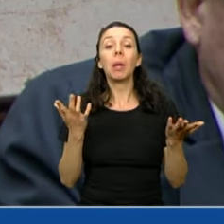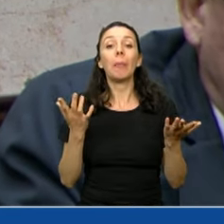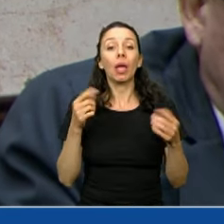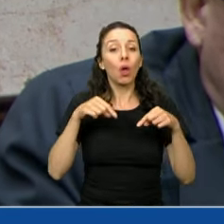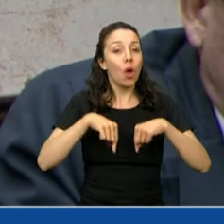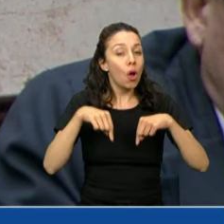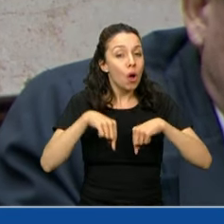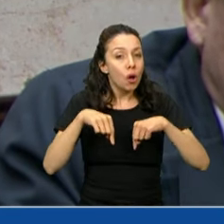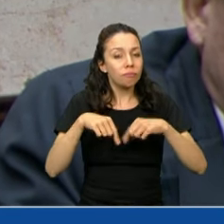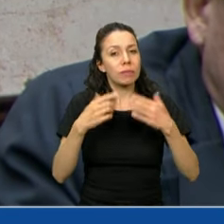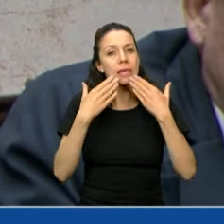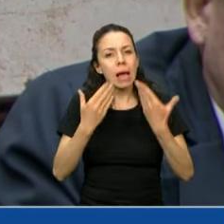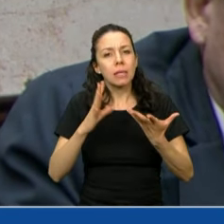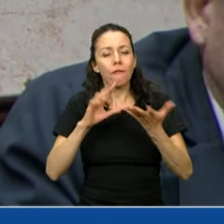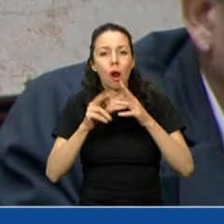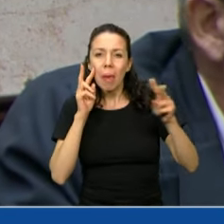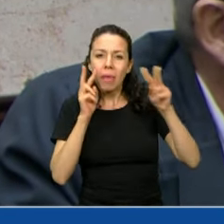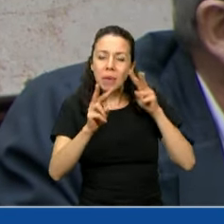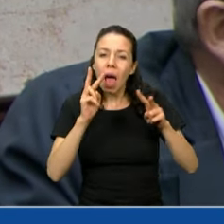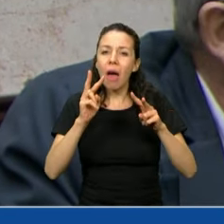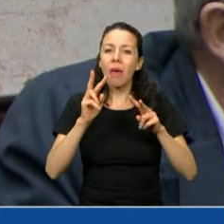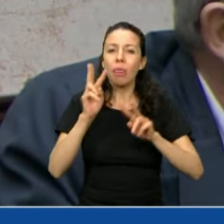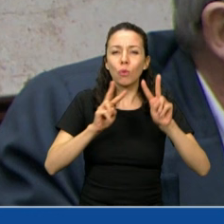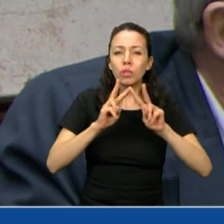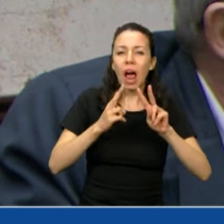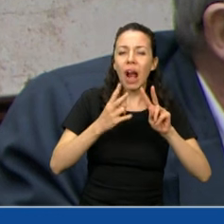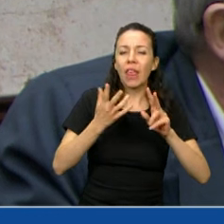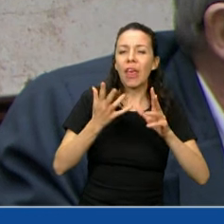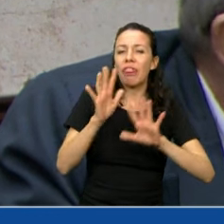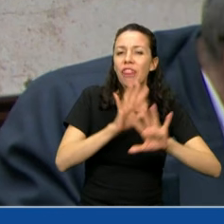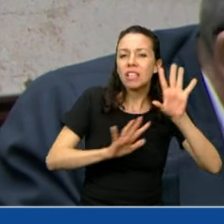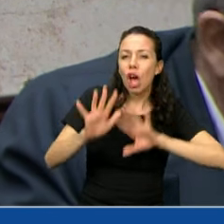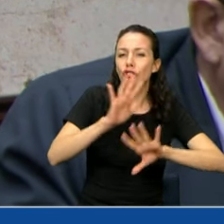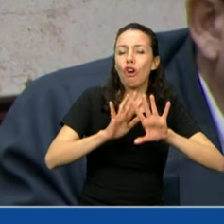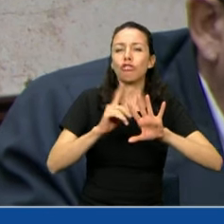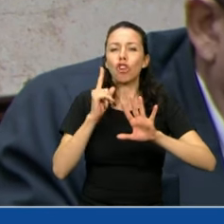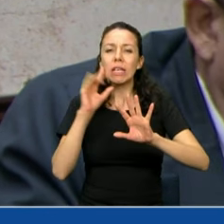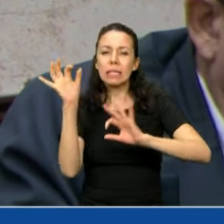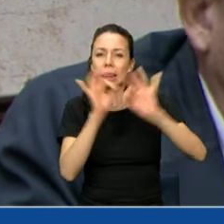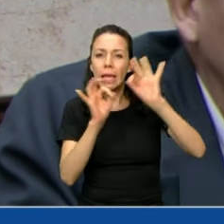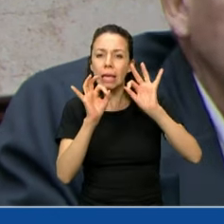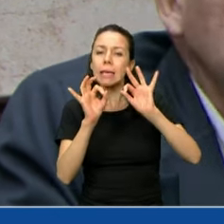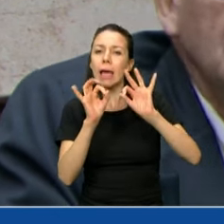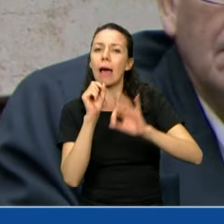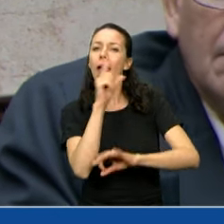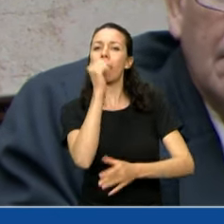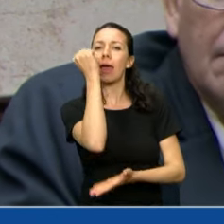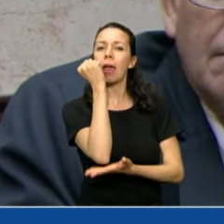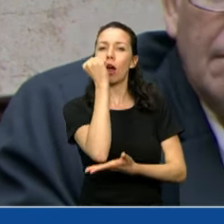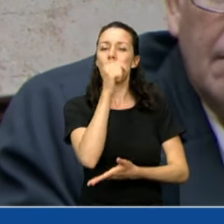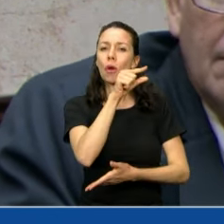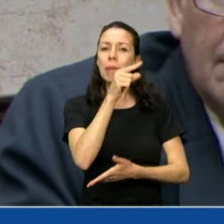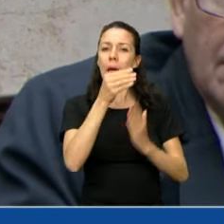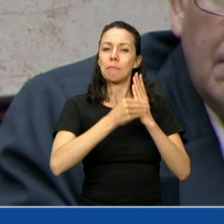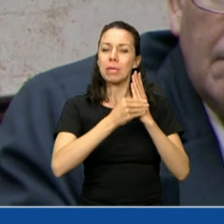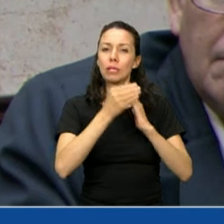visión desarrollista y estratégica de nuestro ministro de economía Sergio maa traemos una propuesta de